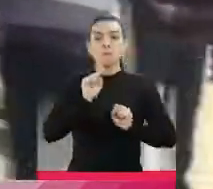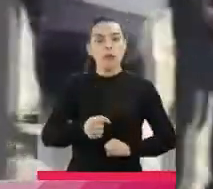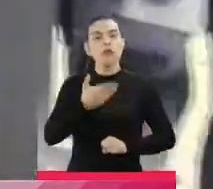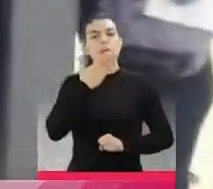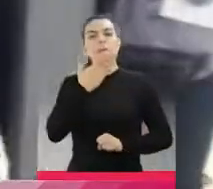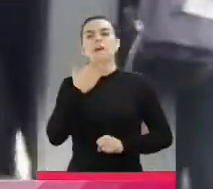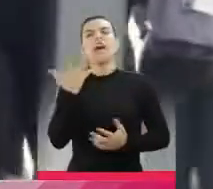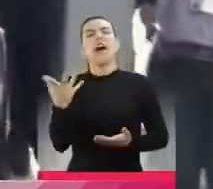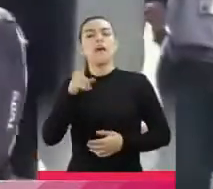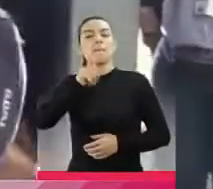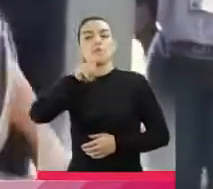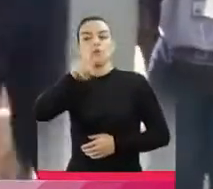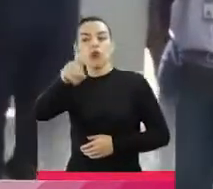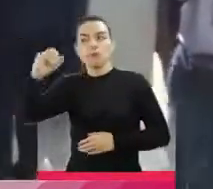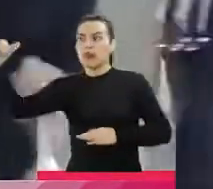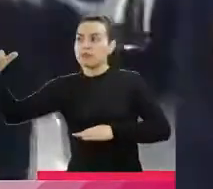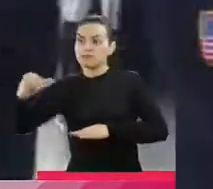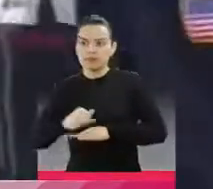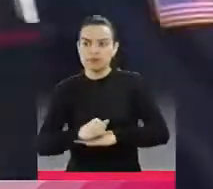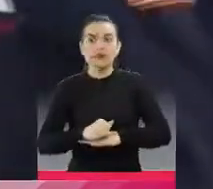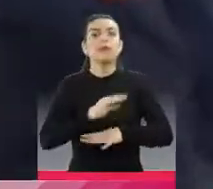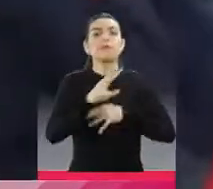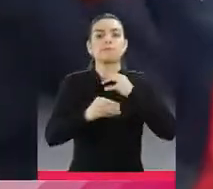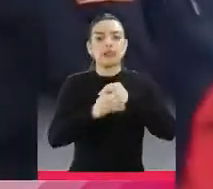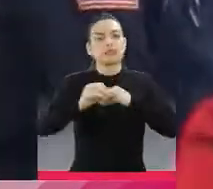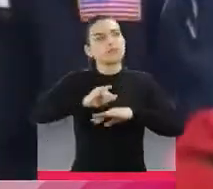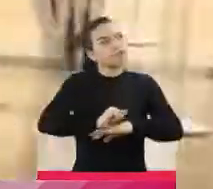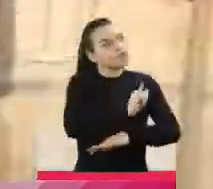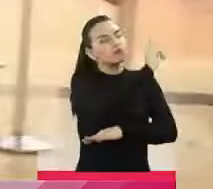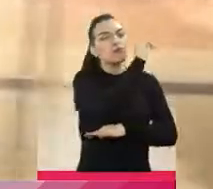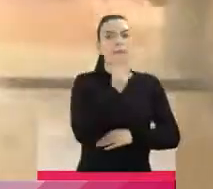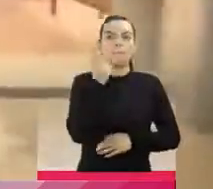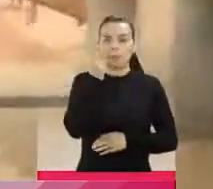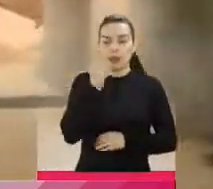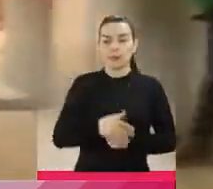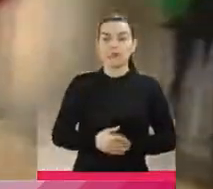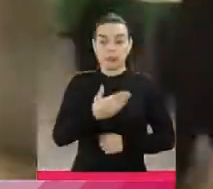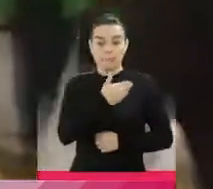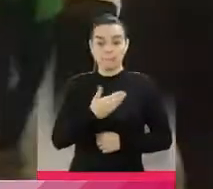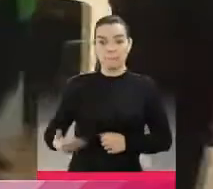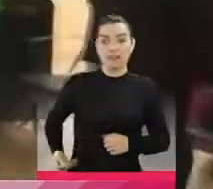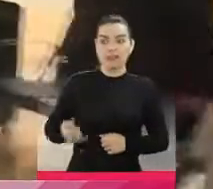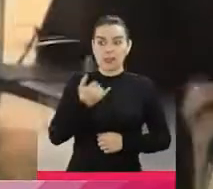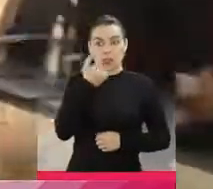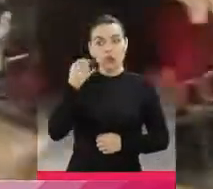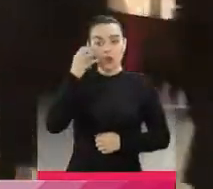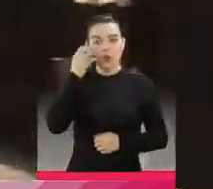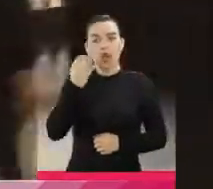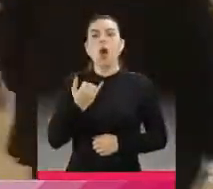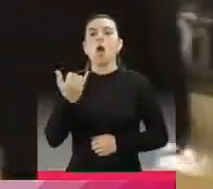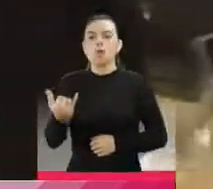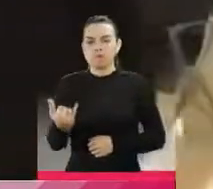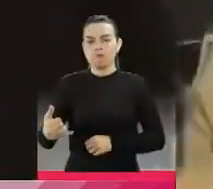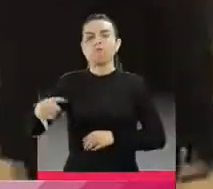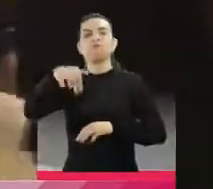Bucaramanga y la partida de otro hacia Pereira. El presidente Iván Duque estuvo presente en el lugar supervisando